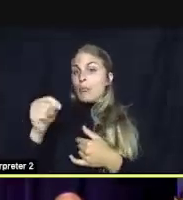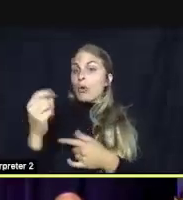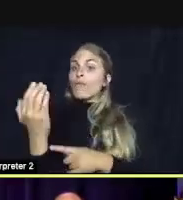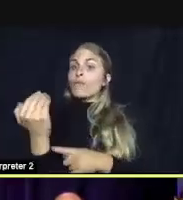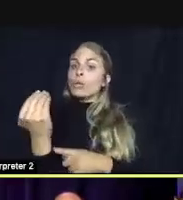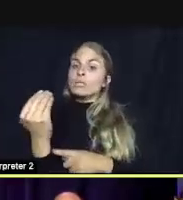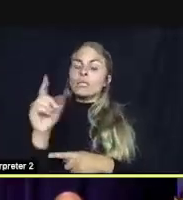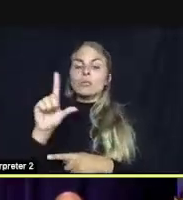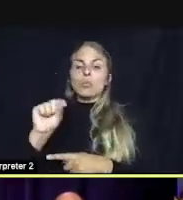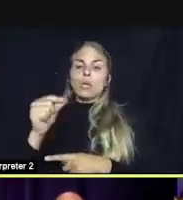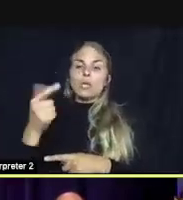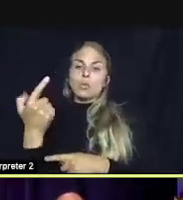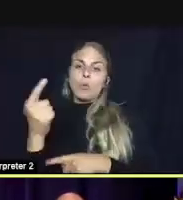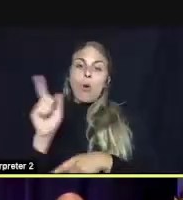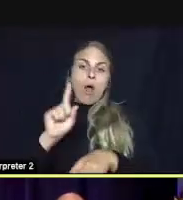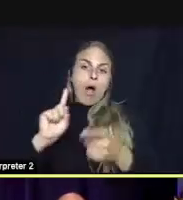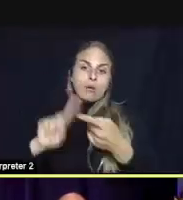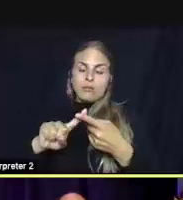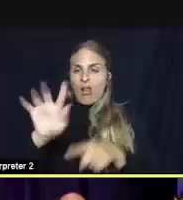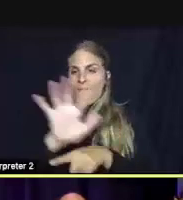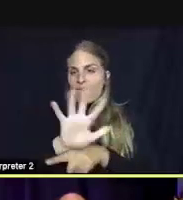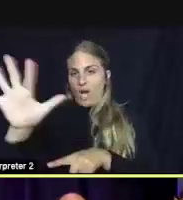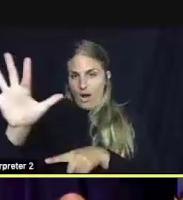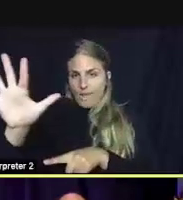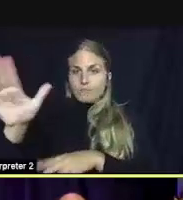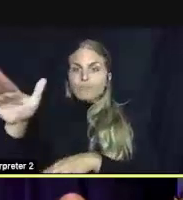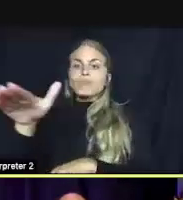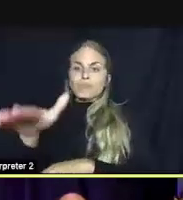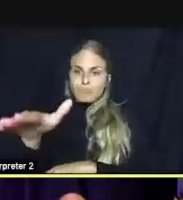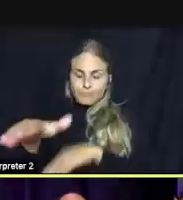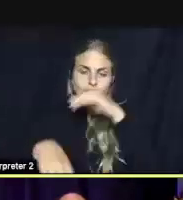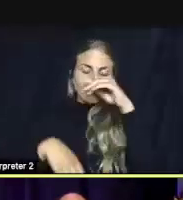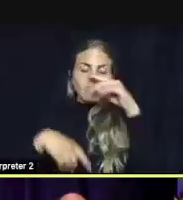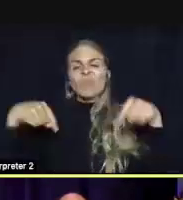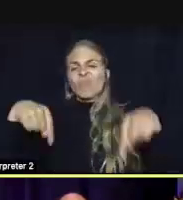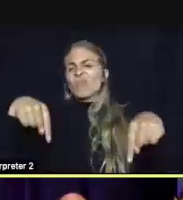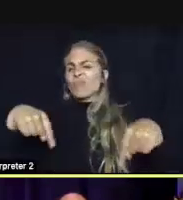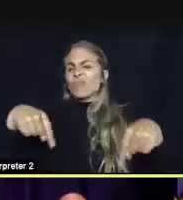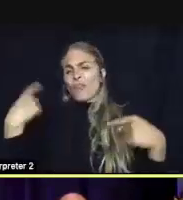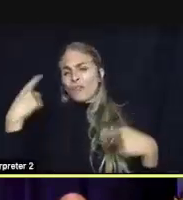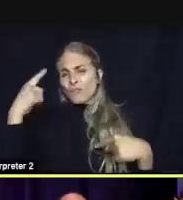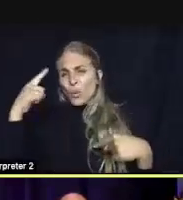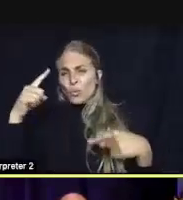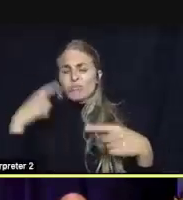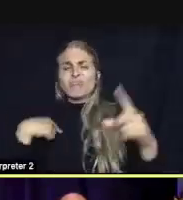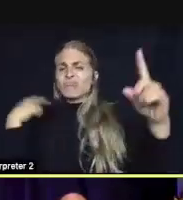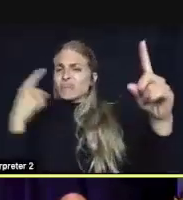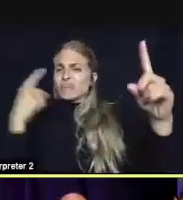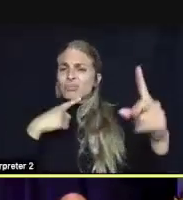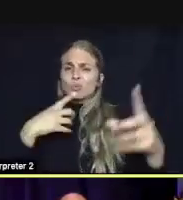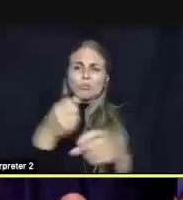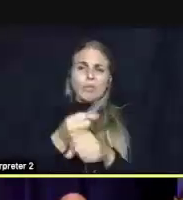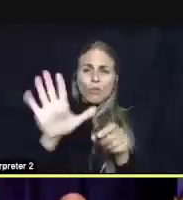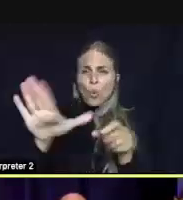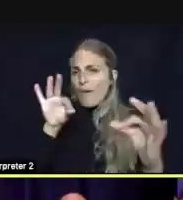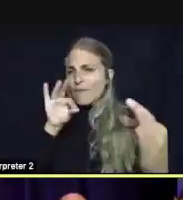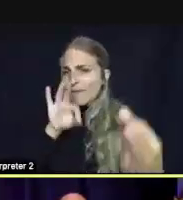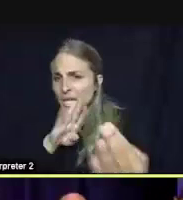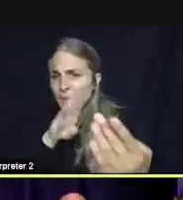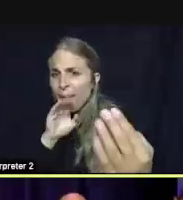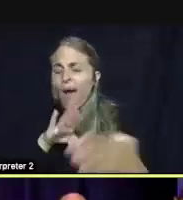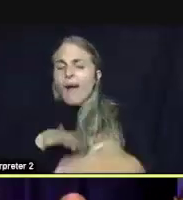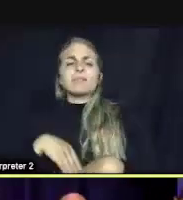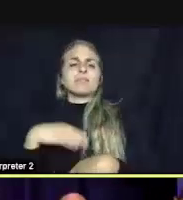de comentarios públicos sobre el documento que se extenderá hasta las 17 horas el 14 de septiembre de